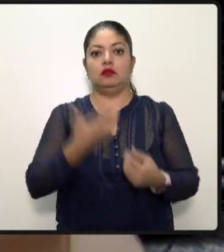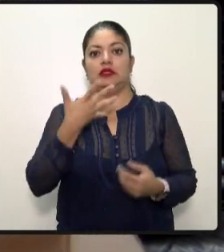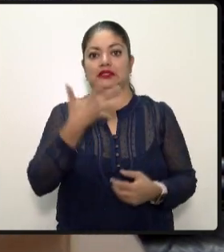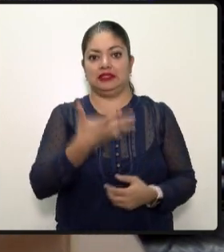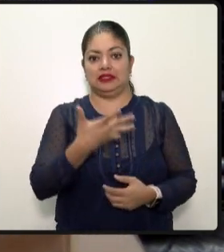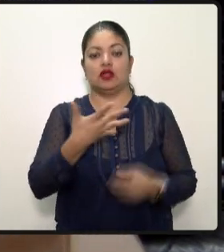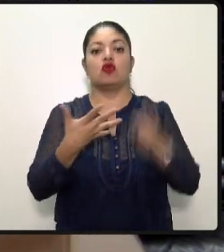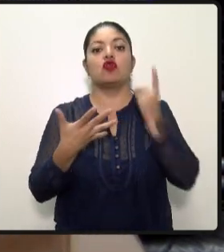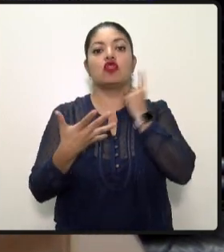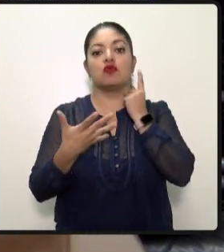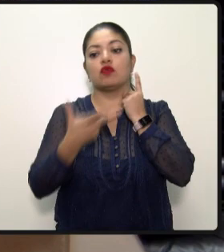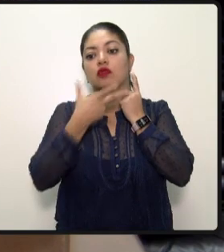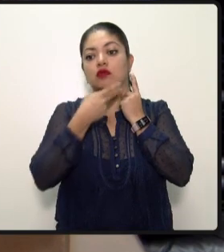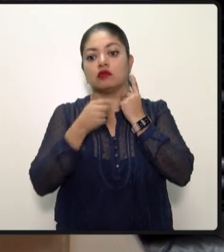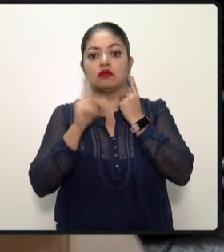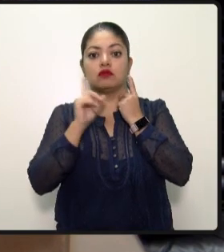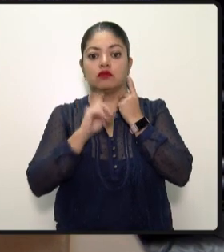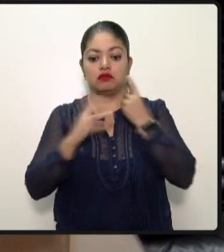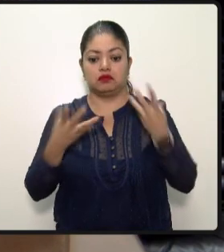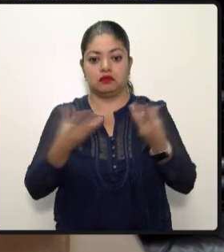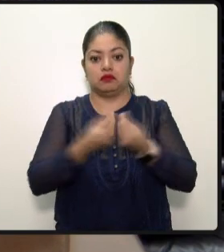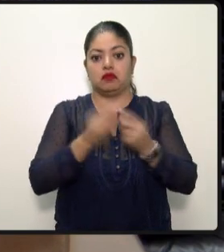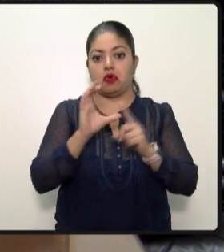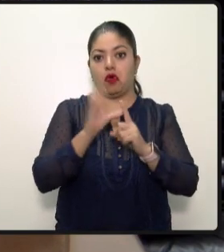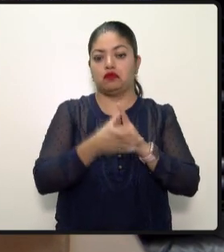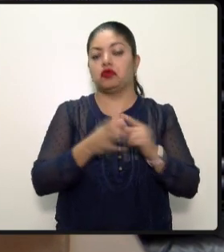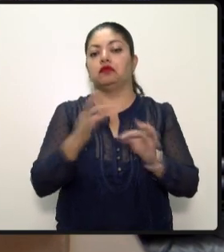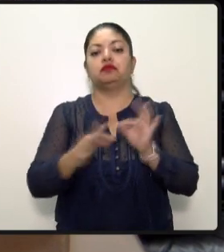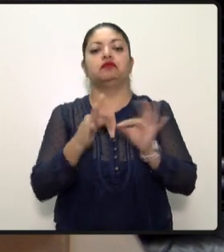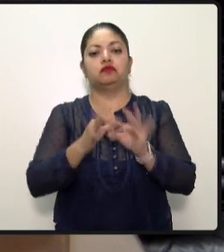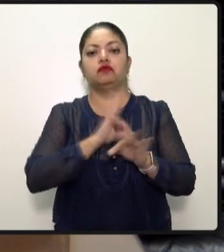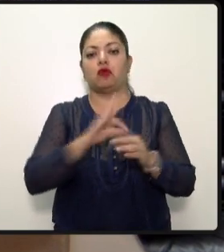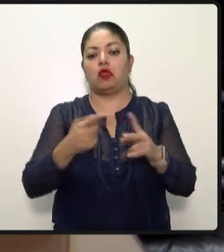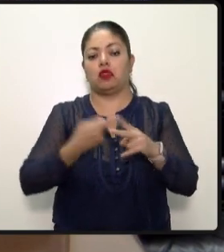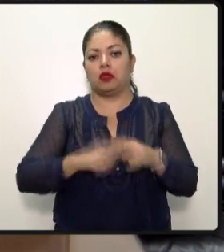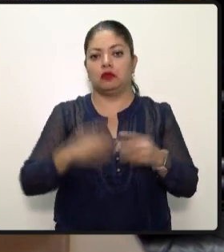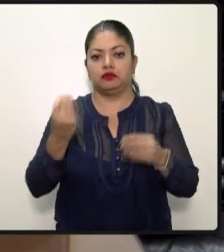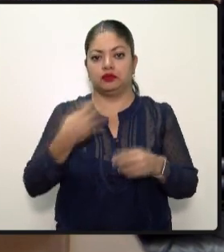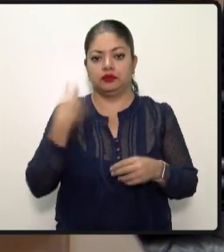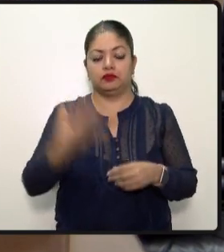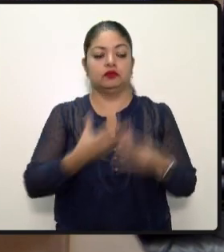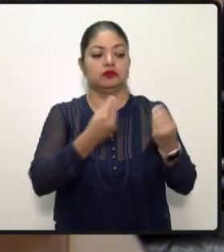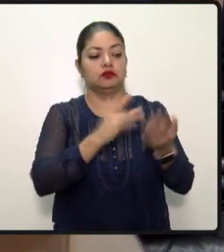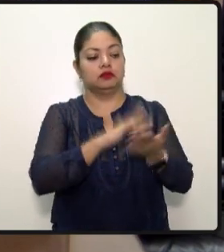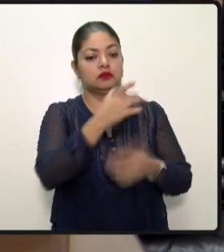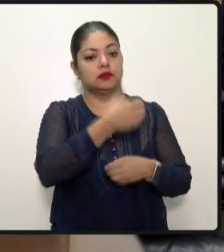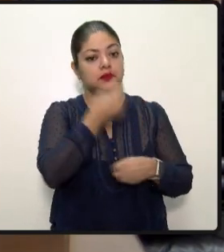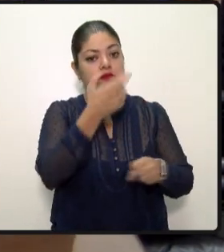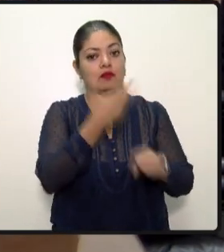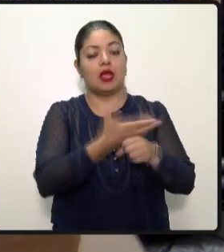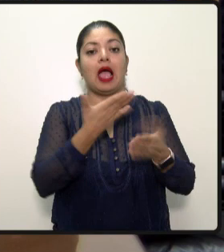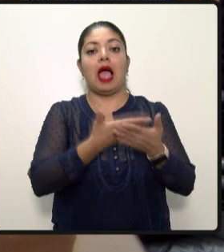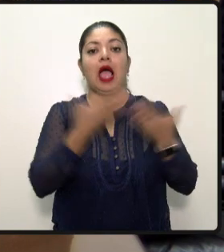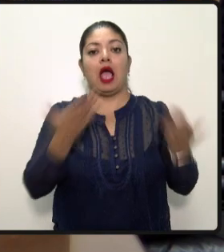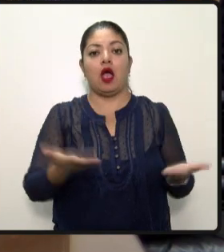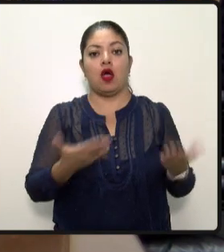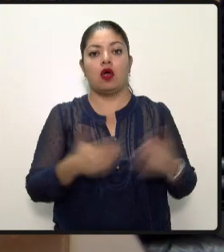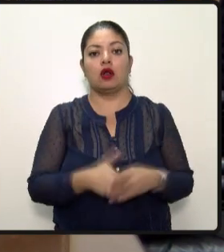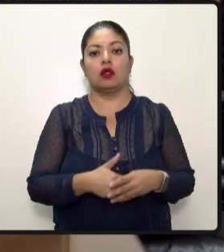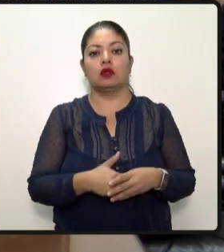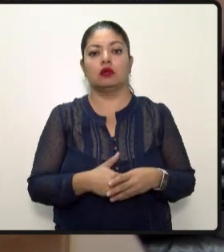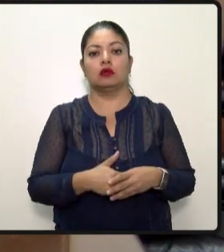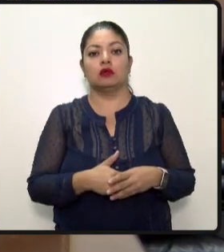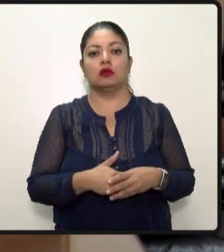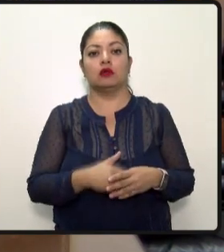los diputados y diputadas integrantes de la comisión, tenemos quórum, presidenta. Muchísimas gracias, secretario. Se da cuenta, hoy no faltó nadie,